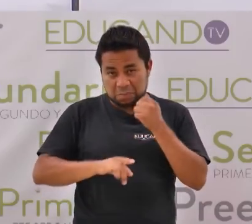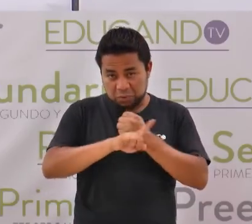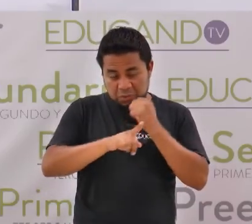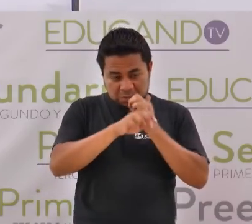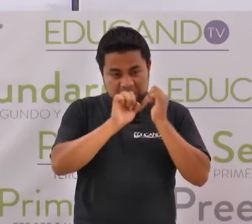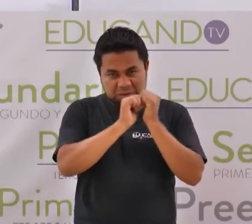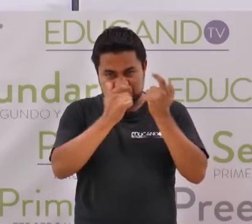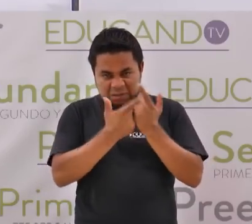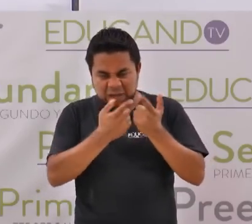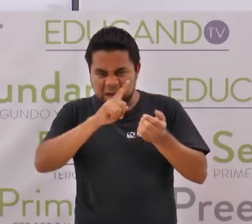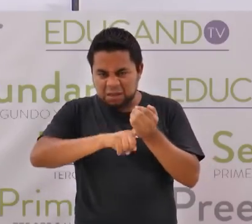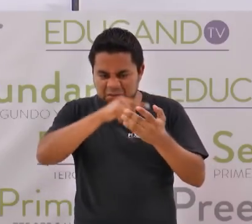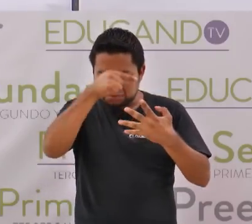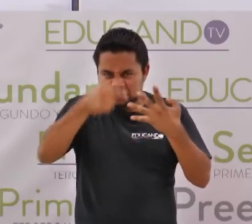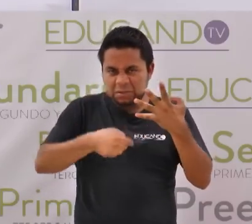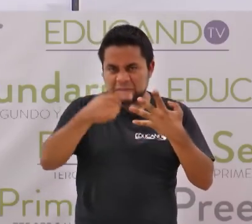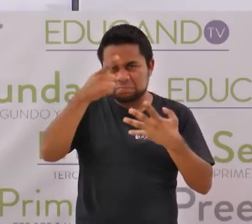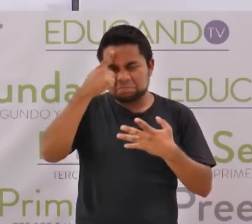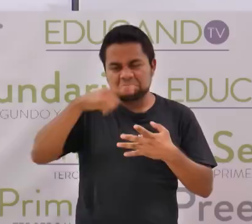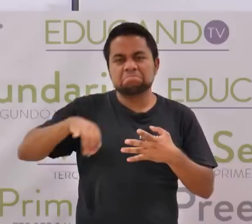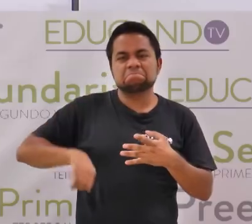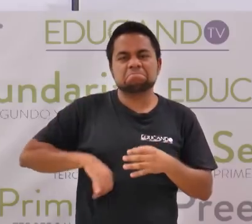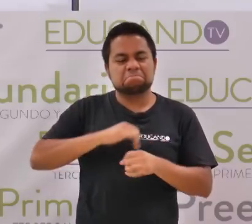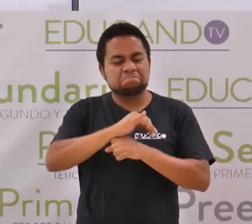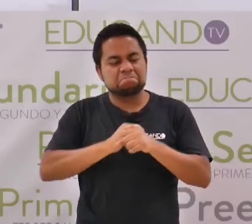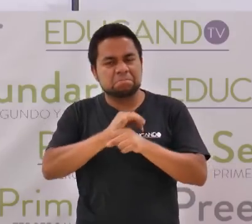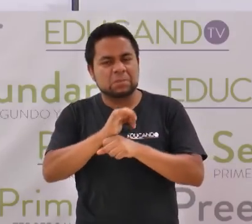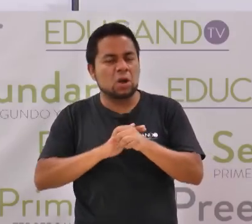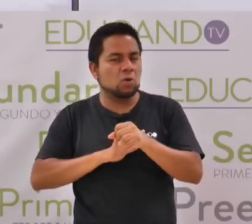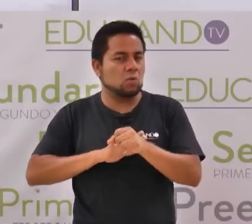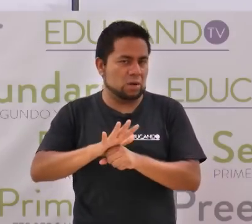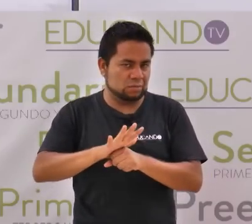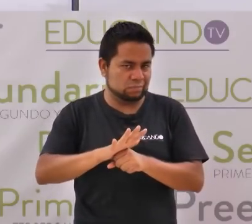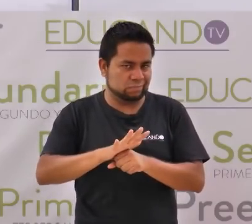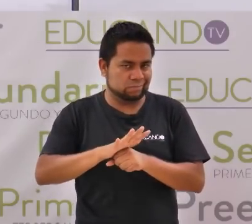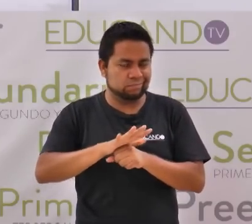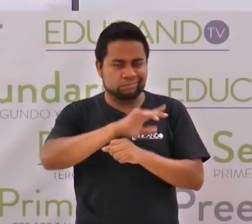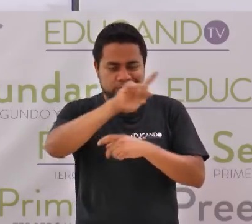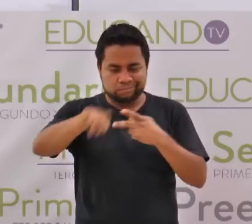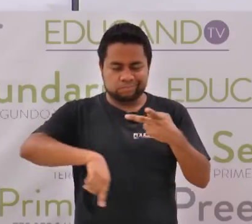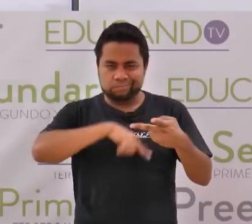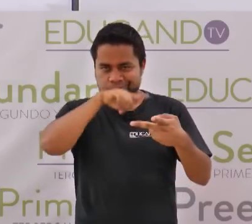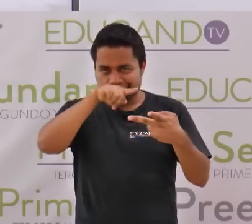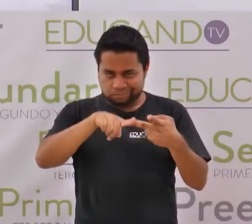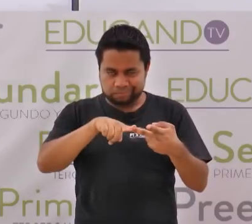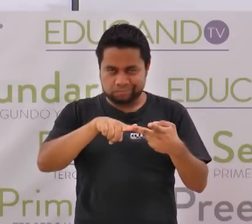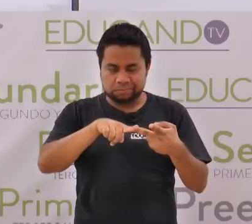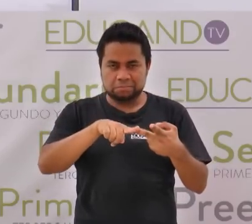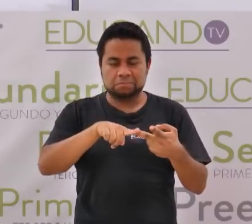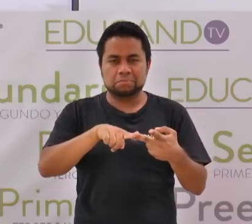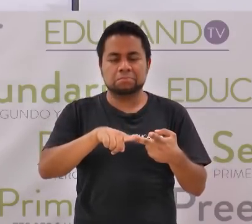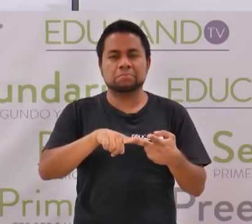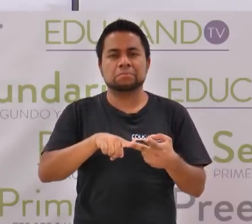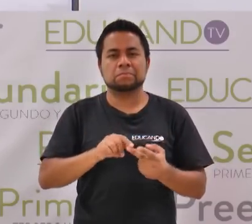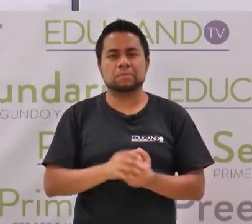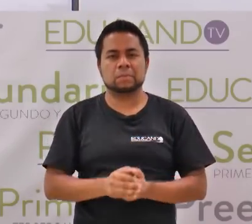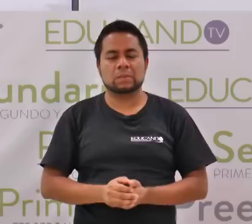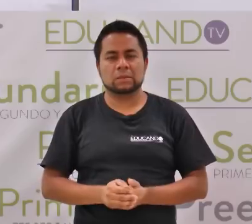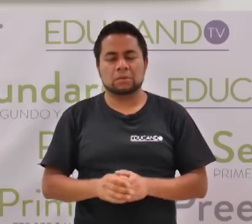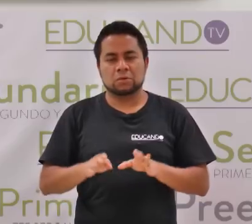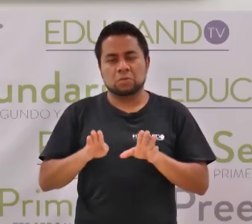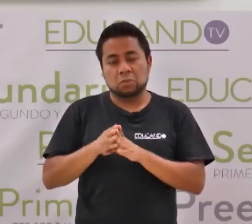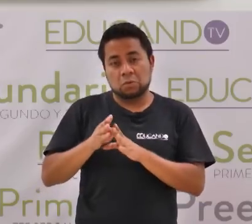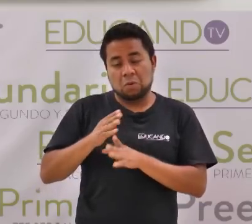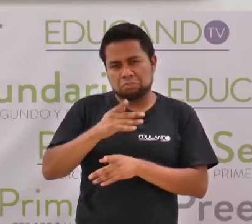más interesantes de investigar? Otro de estos es, ¿hay alguna parte que te parecería